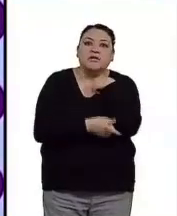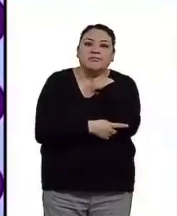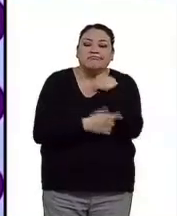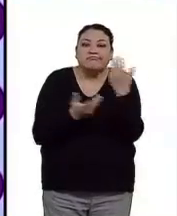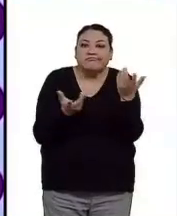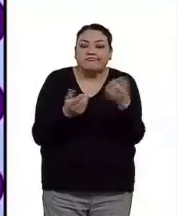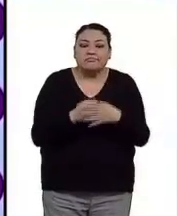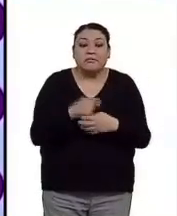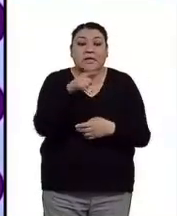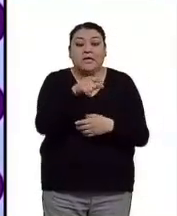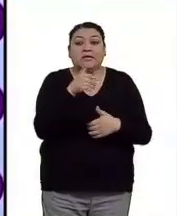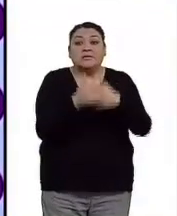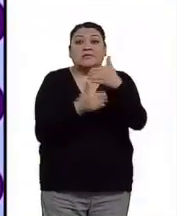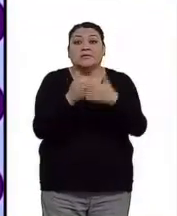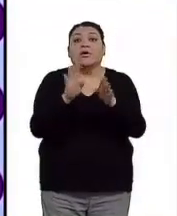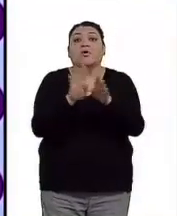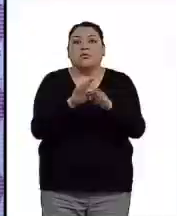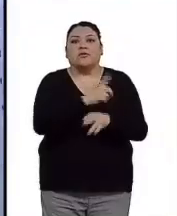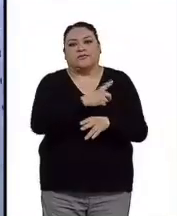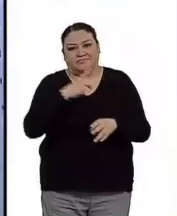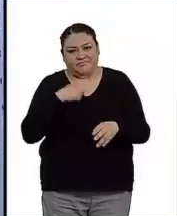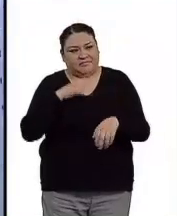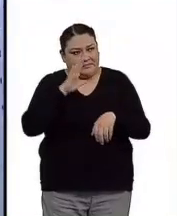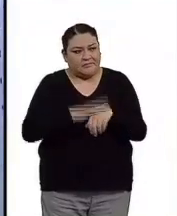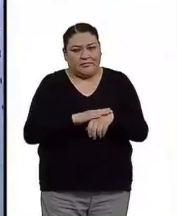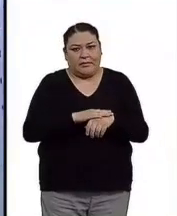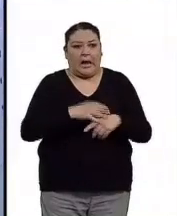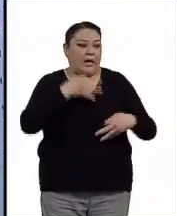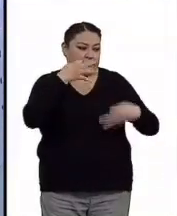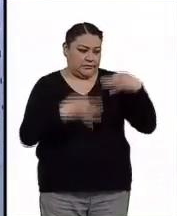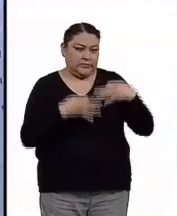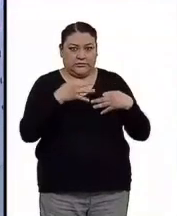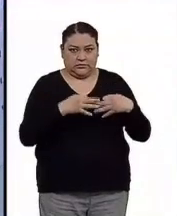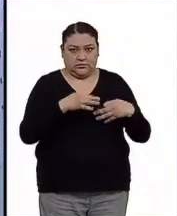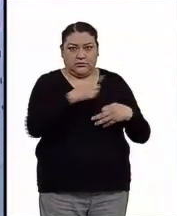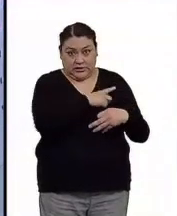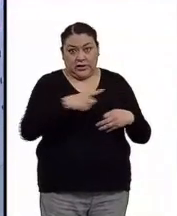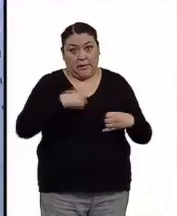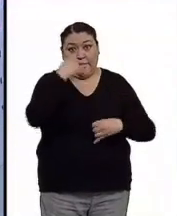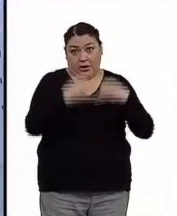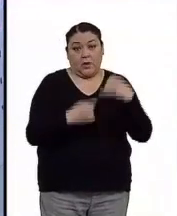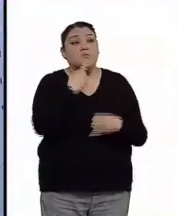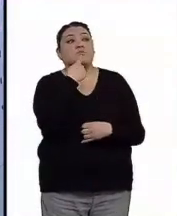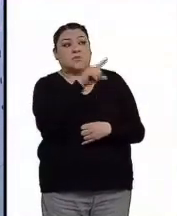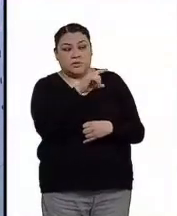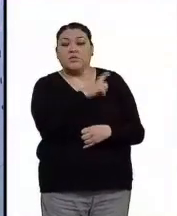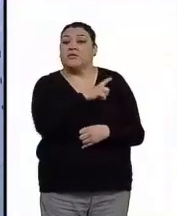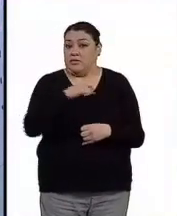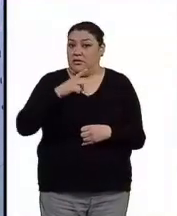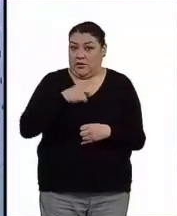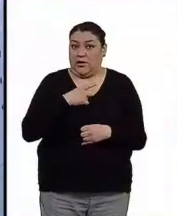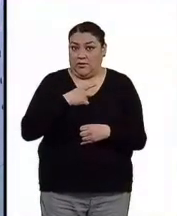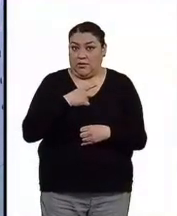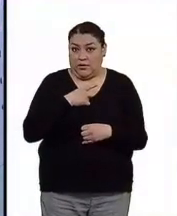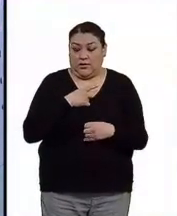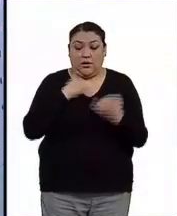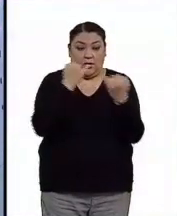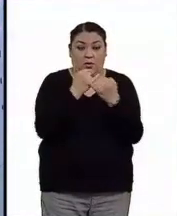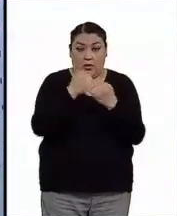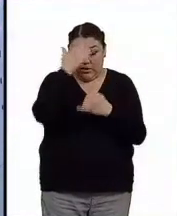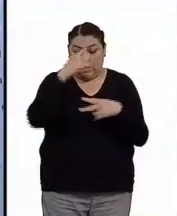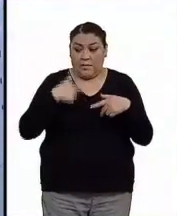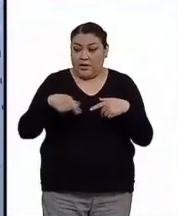tiene que aterrizar, desde luego, no nada más en sedes jurisdiccionales, ¿no? Porque justamente lo que vemos en muchos de los casos de